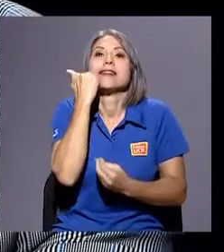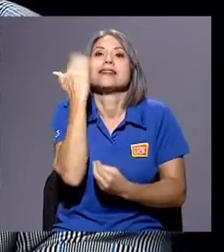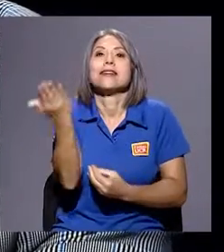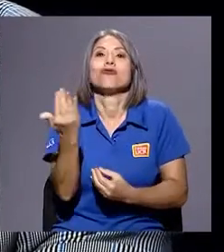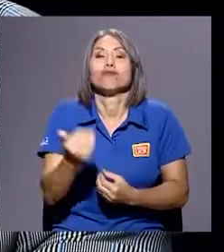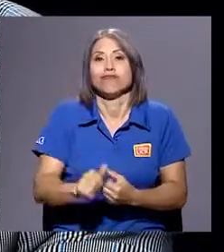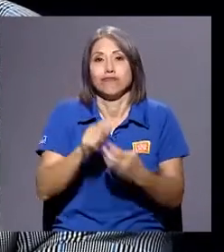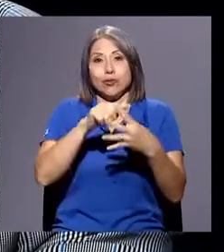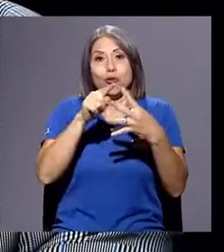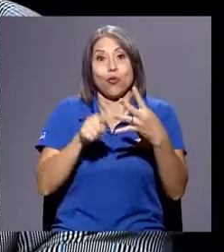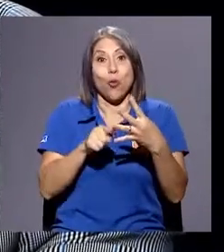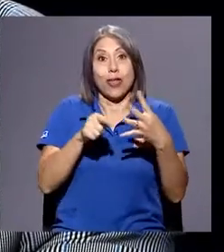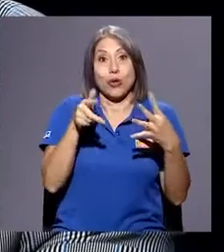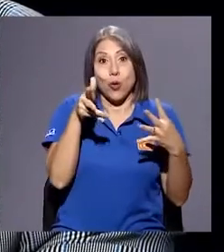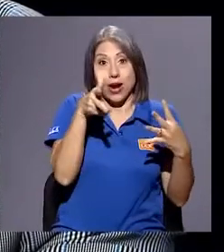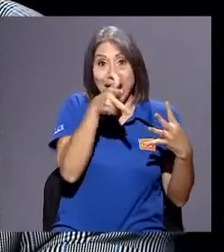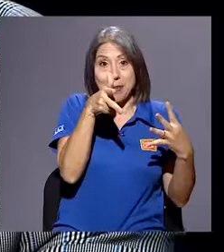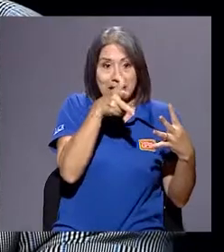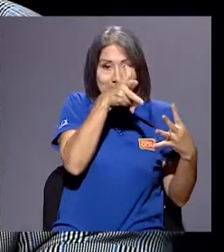video grabando en web,